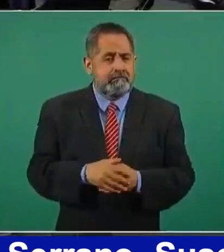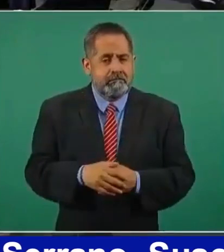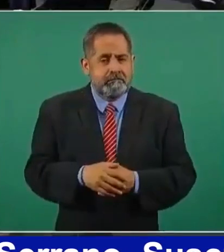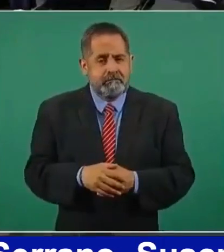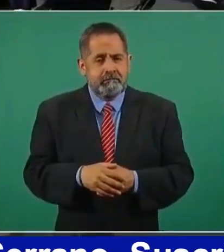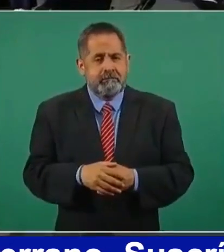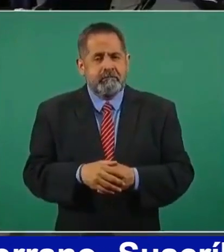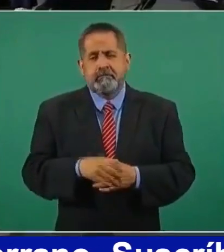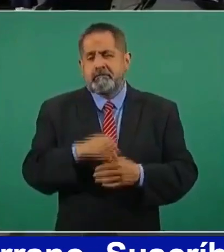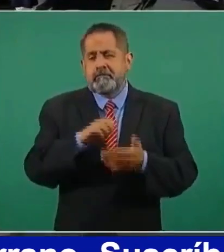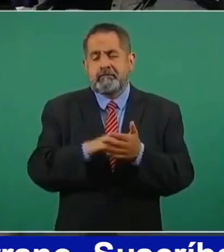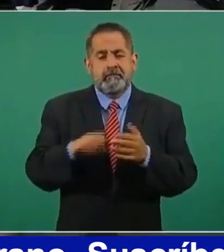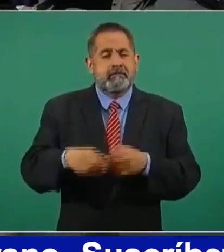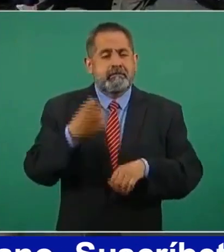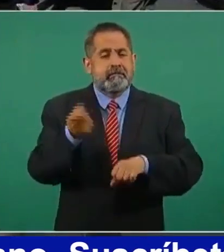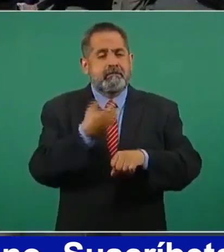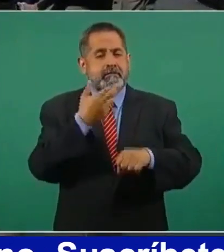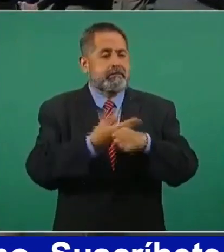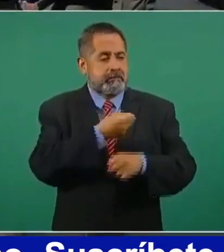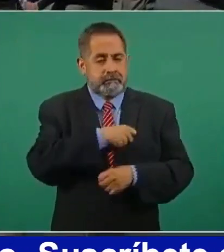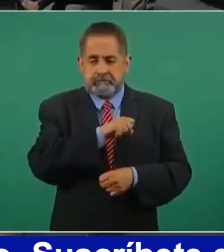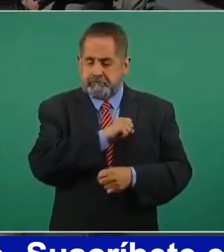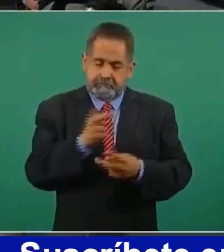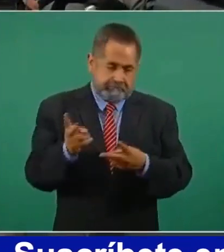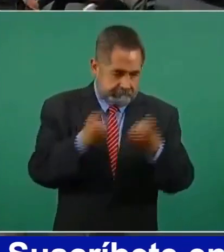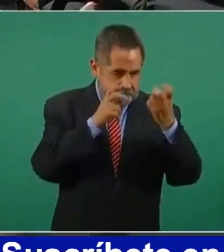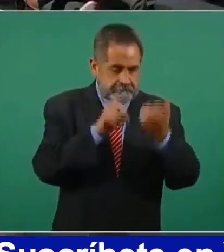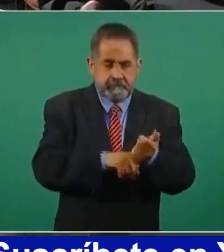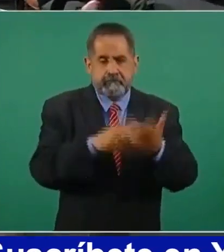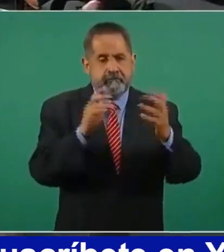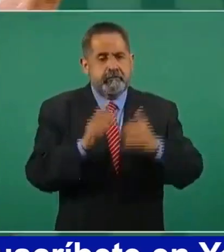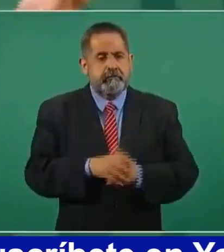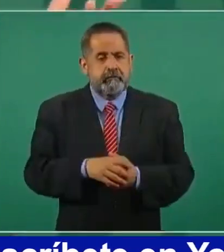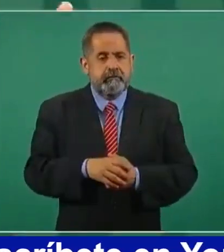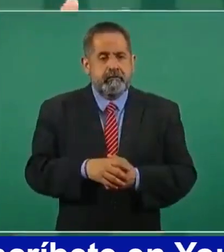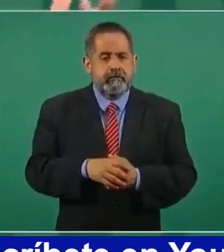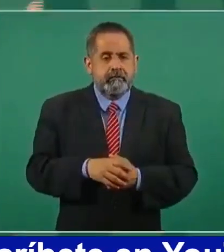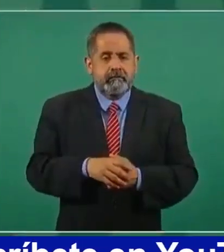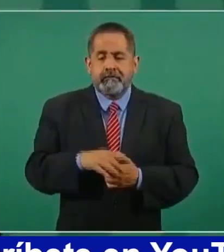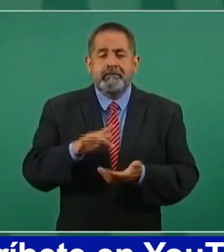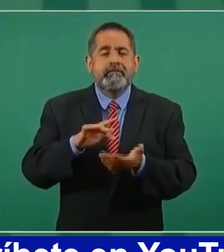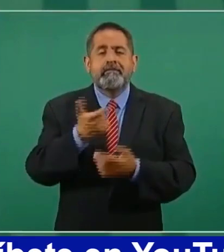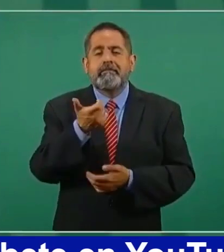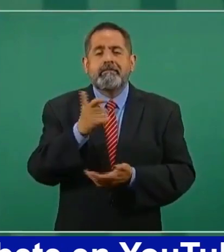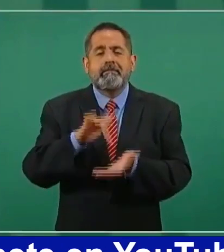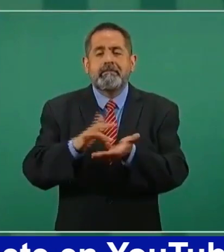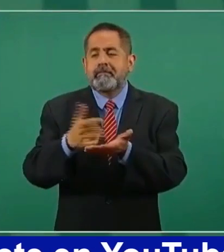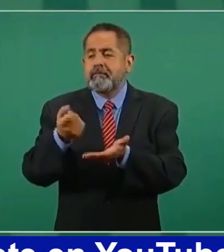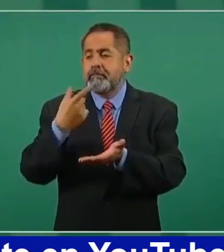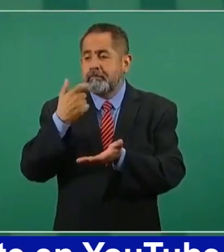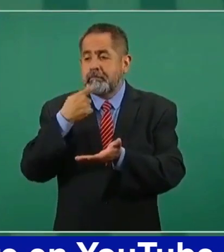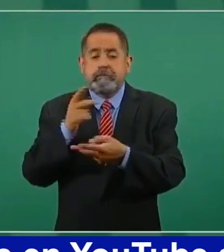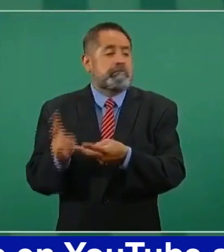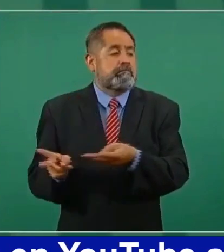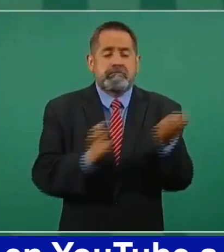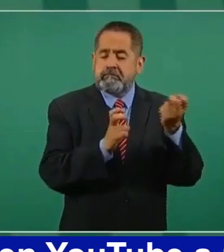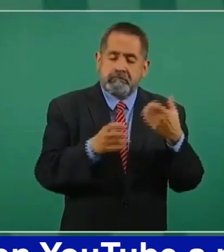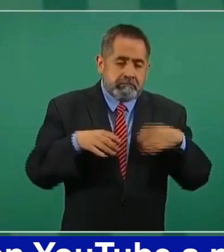Revisa uno la Secretaría de Salud. Bueno, se robaban el dinero de las medicinas.